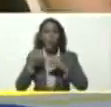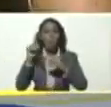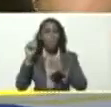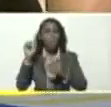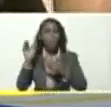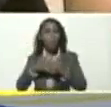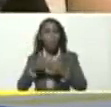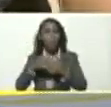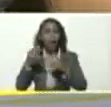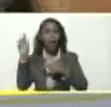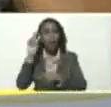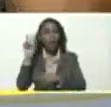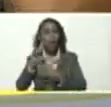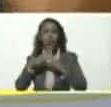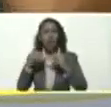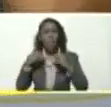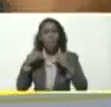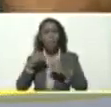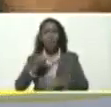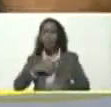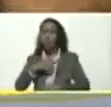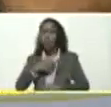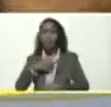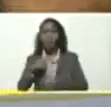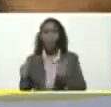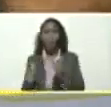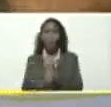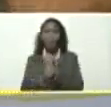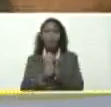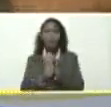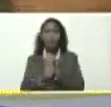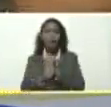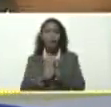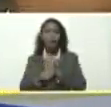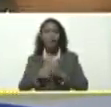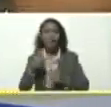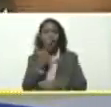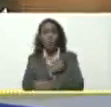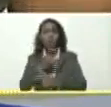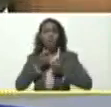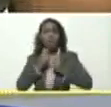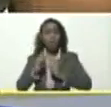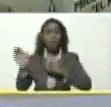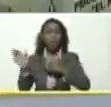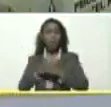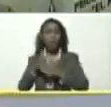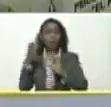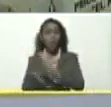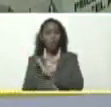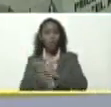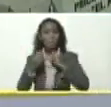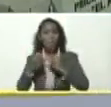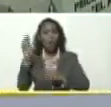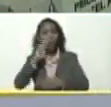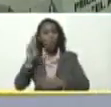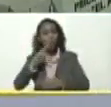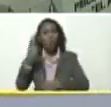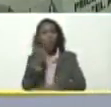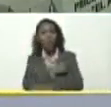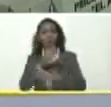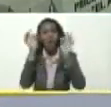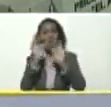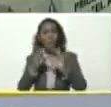Venezuela, todas, para que no pudiéramos conseguir vacunas. Las trataron de cerrar para utilizar las vacunas de